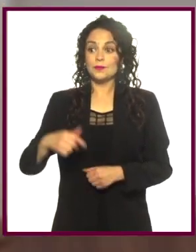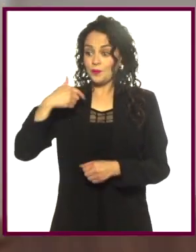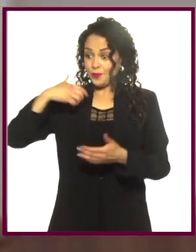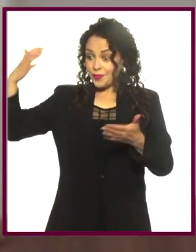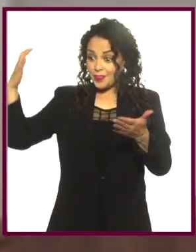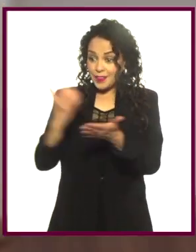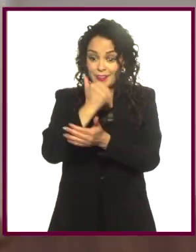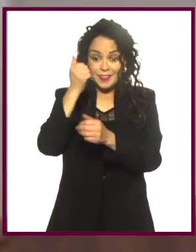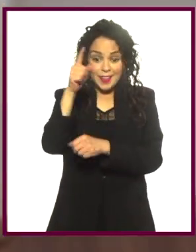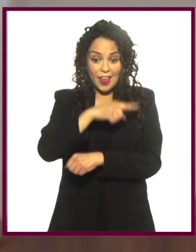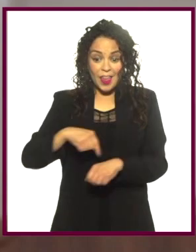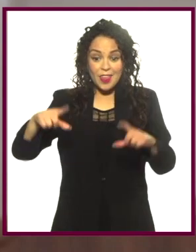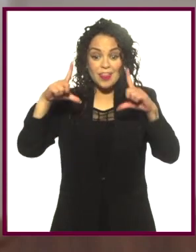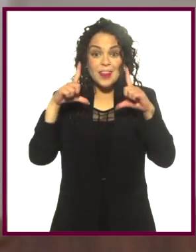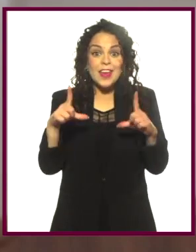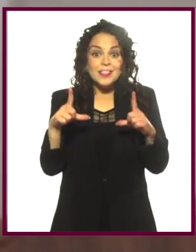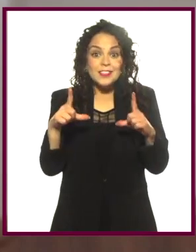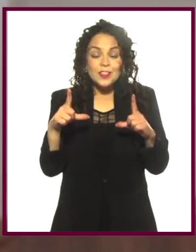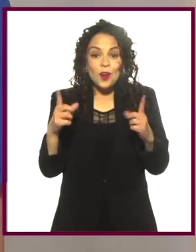¡Me gané el disco!